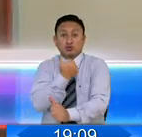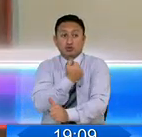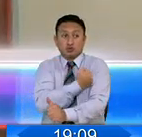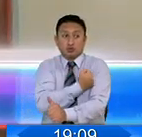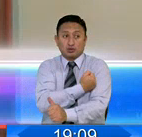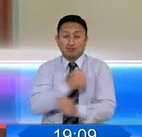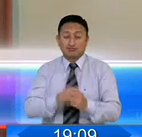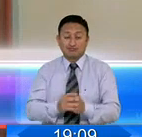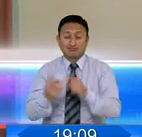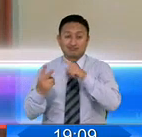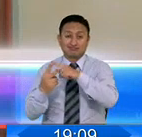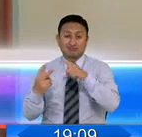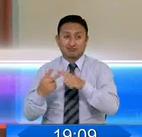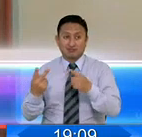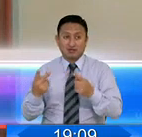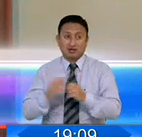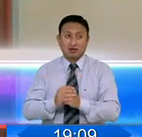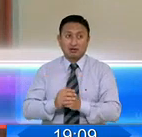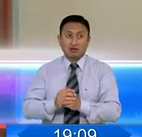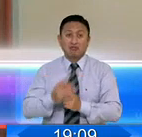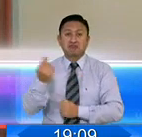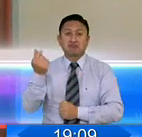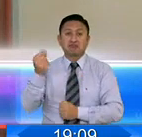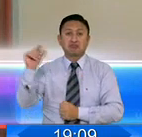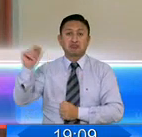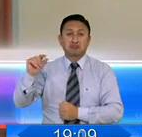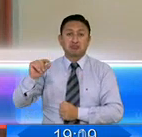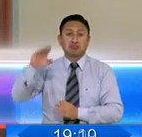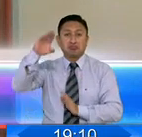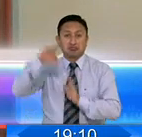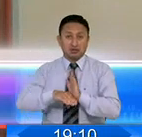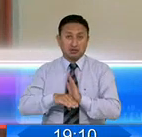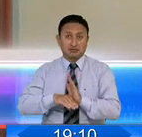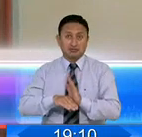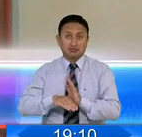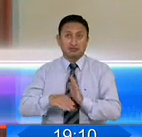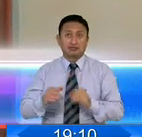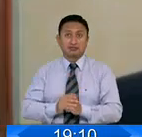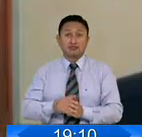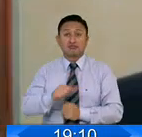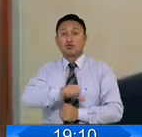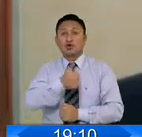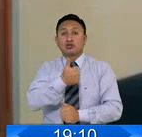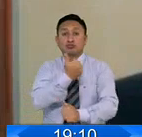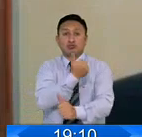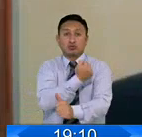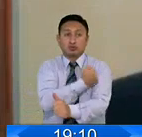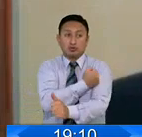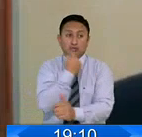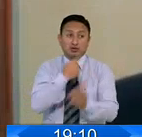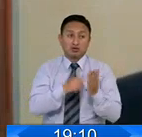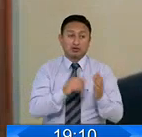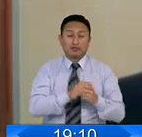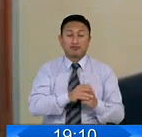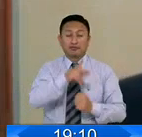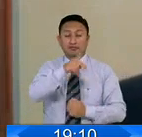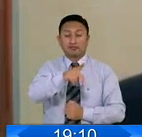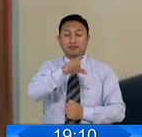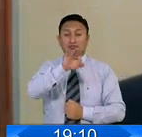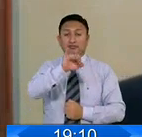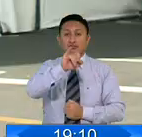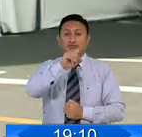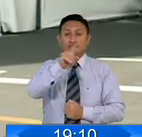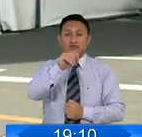AstraZeneca cuestan la mitad o incluso 4 veces menos que las otras vacunas como las de Pfizer, BioNTech o de